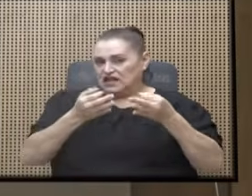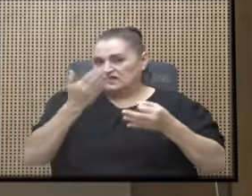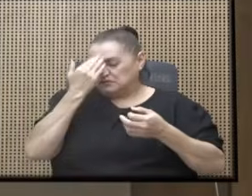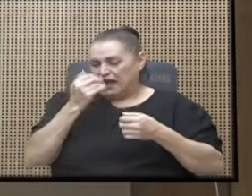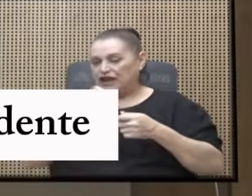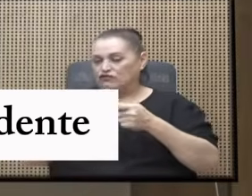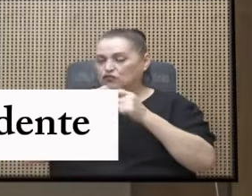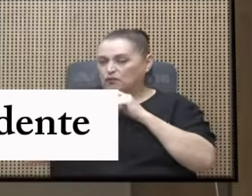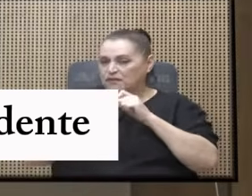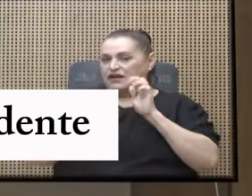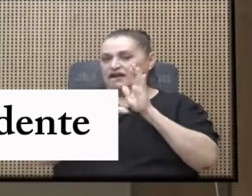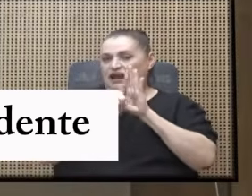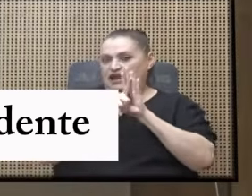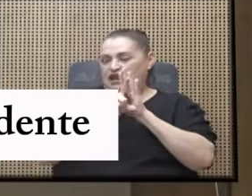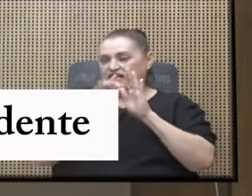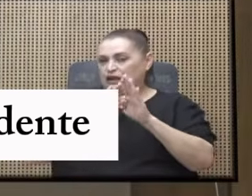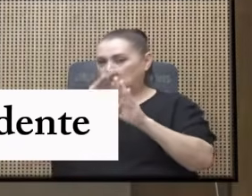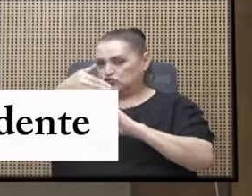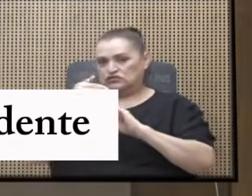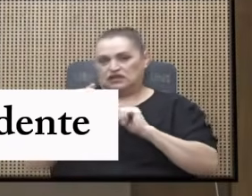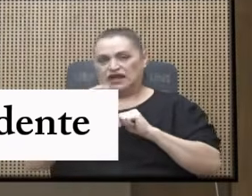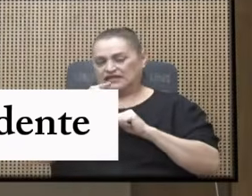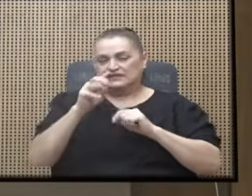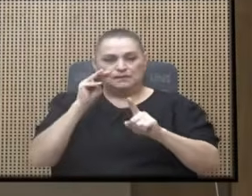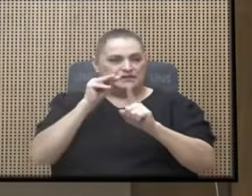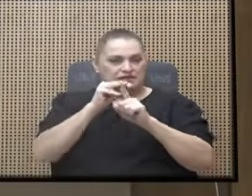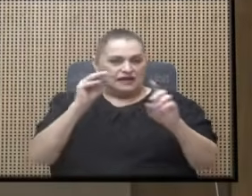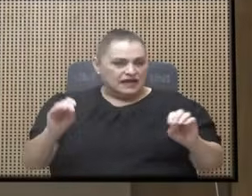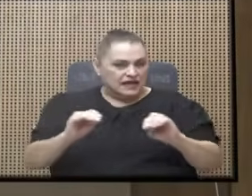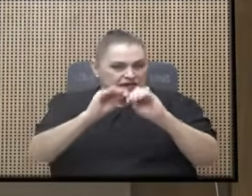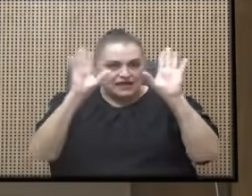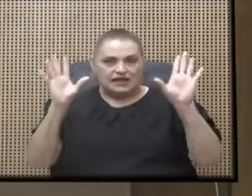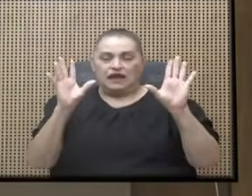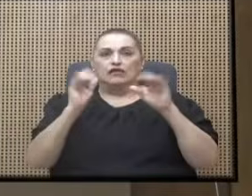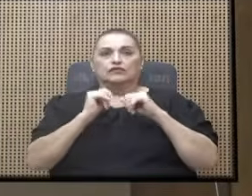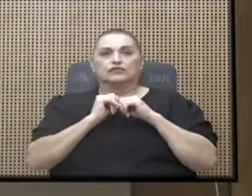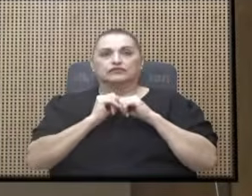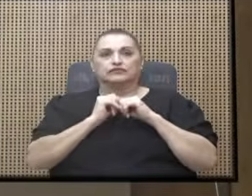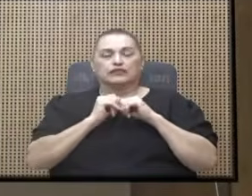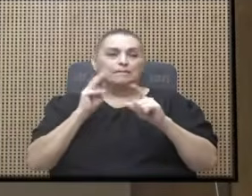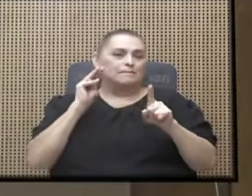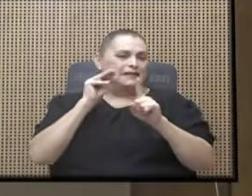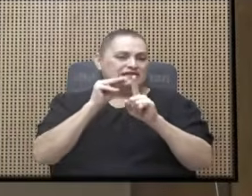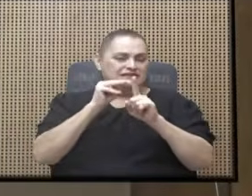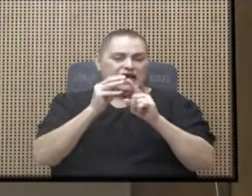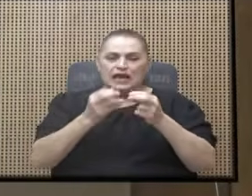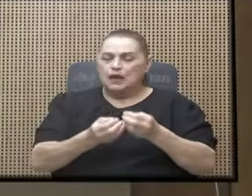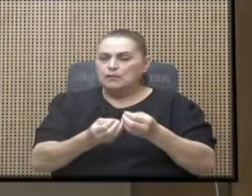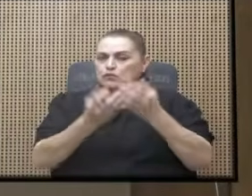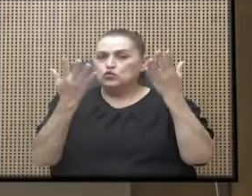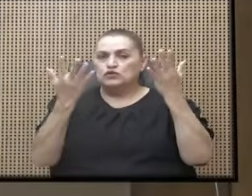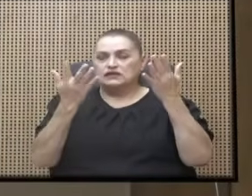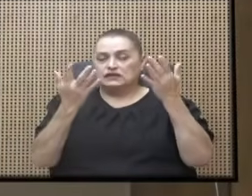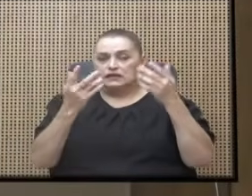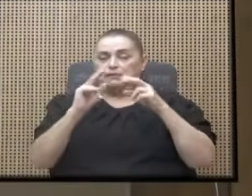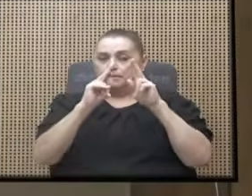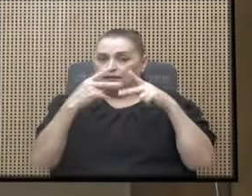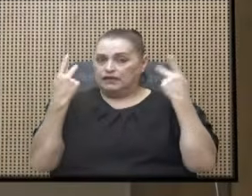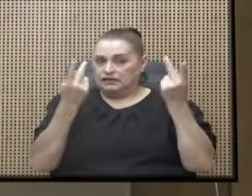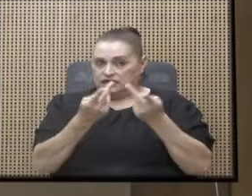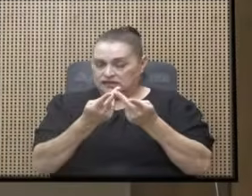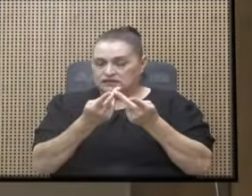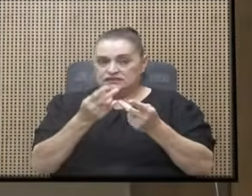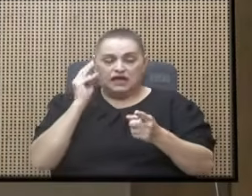abusos. Es un mensaje claro, es un mensaje contundente, es un mensaje multipartidista, es un mensaje